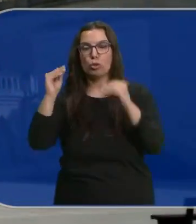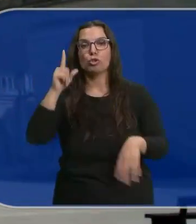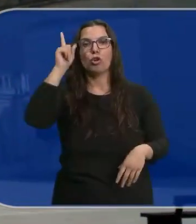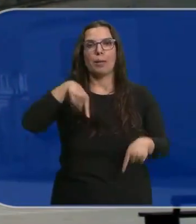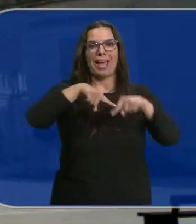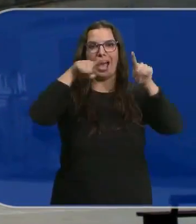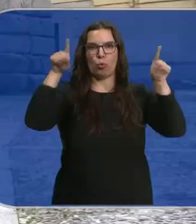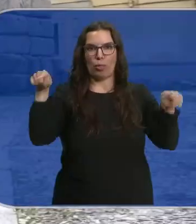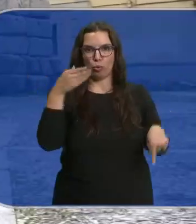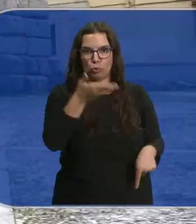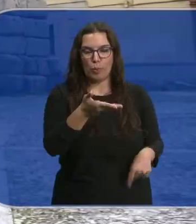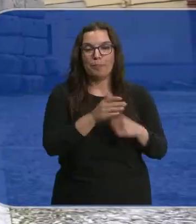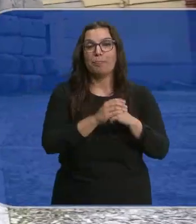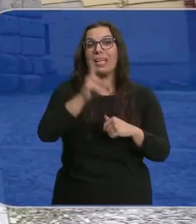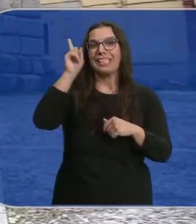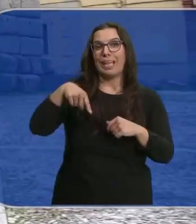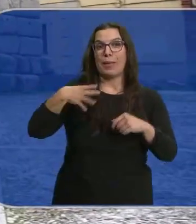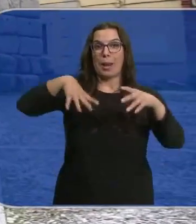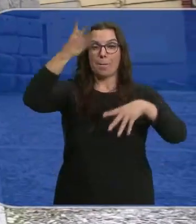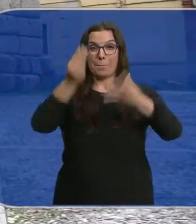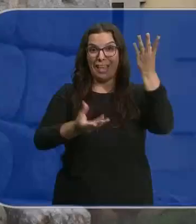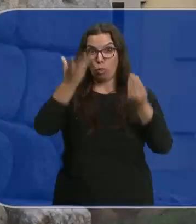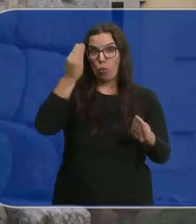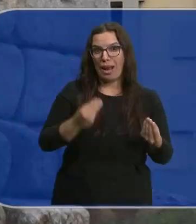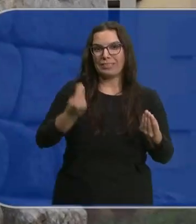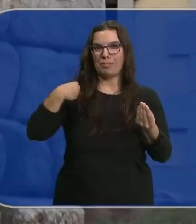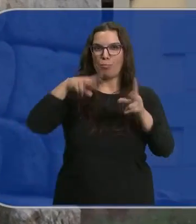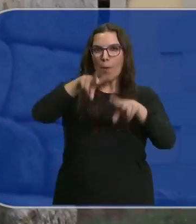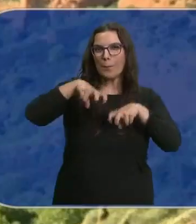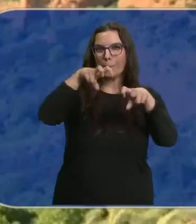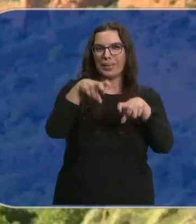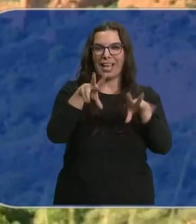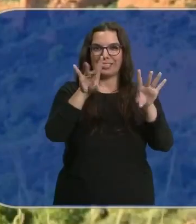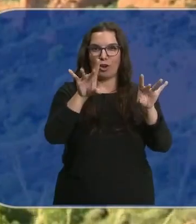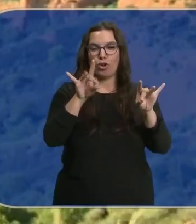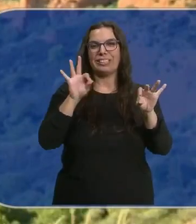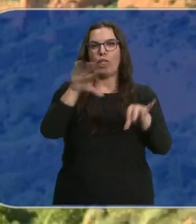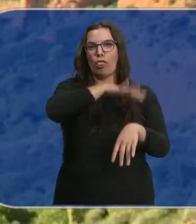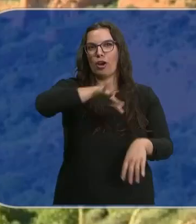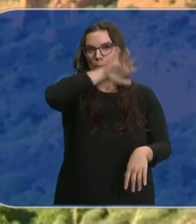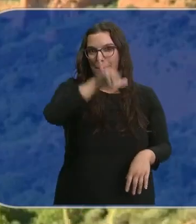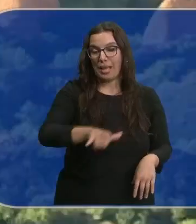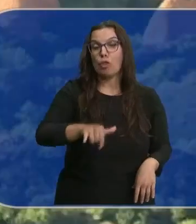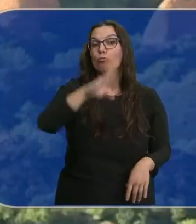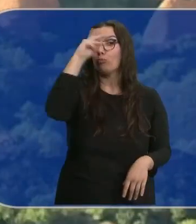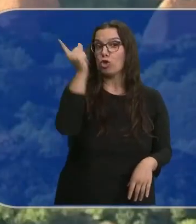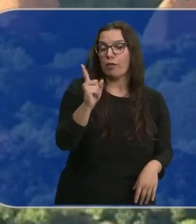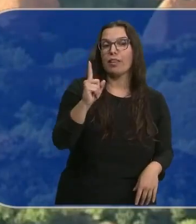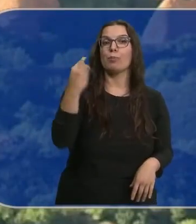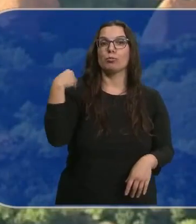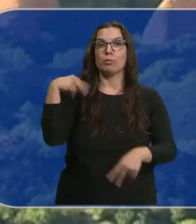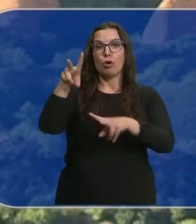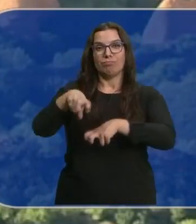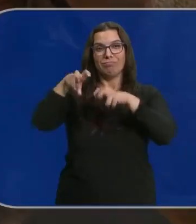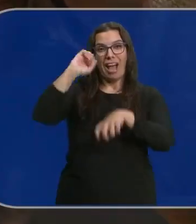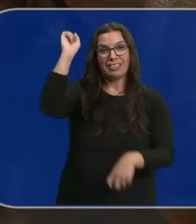el Acueducto de Segovia. También las médulas, esas minas de oro que se encuentran en la zona del Bierzo. Y no olvidemos el yacimiento